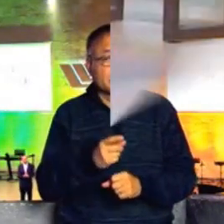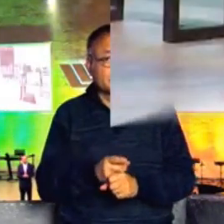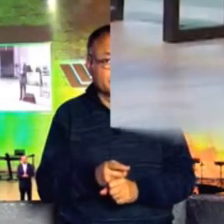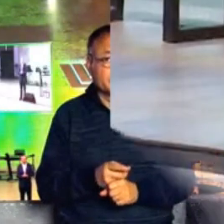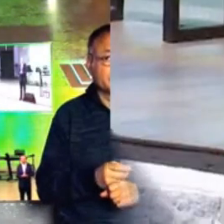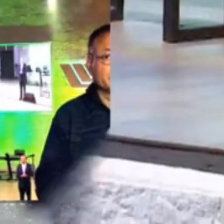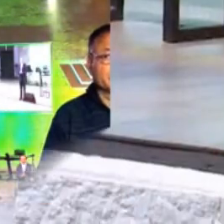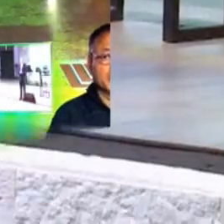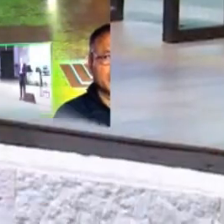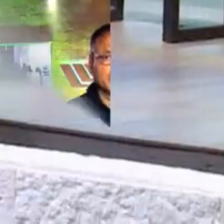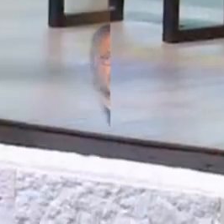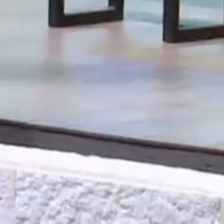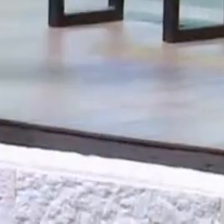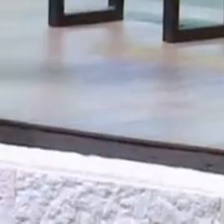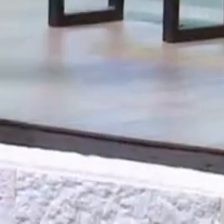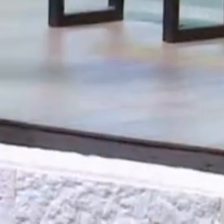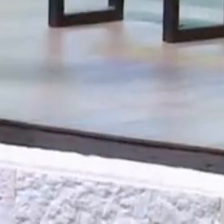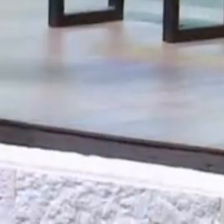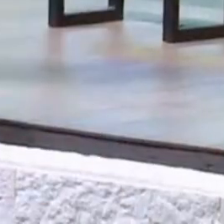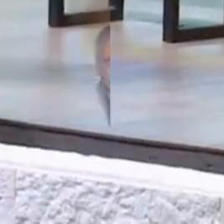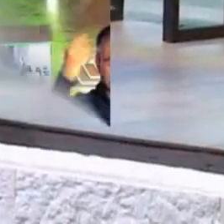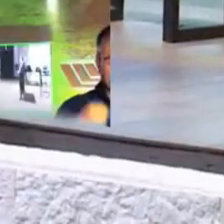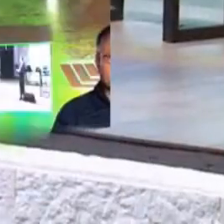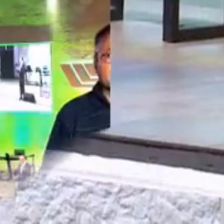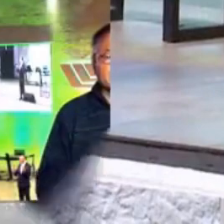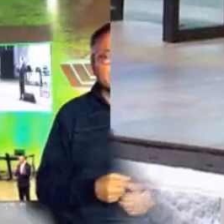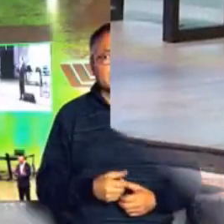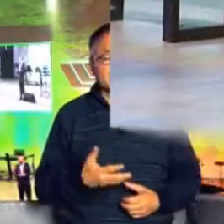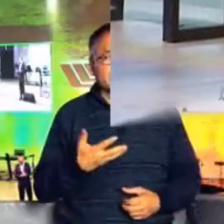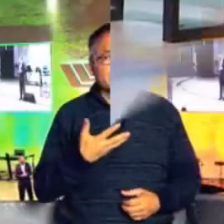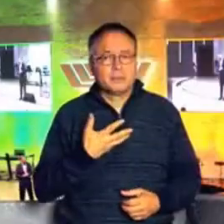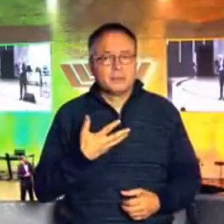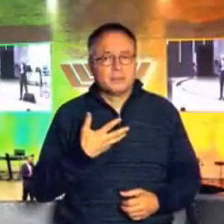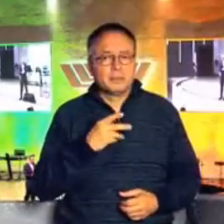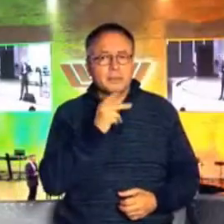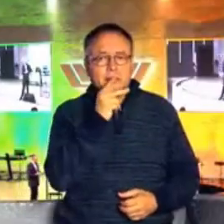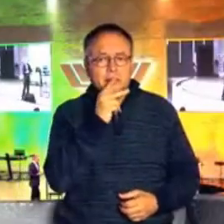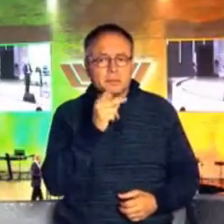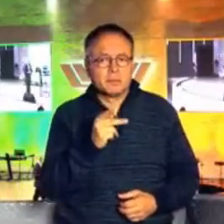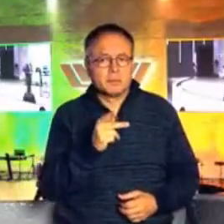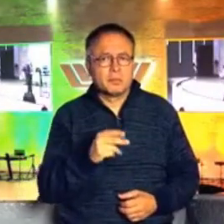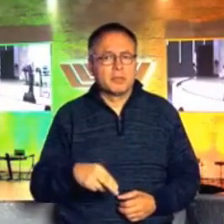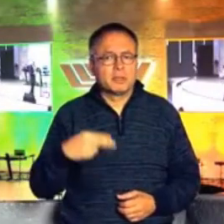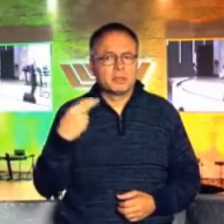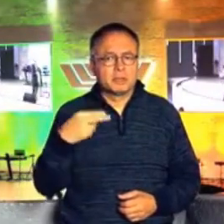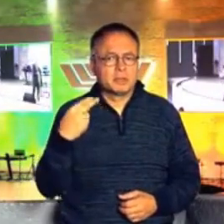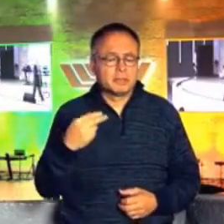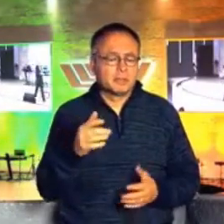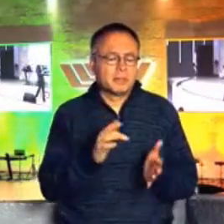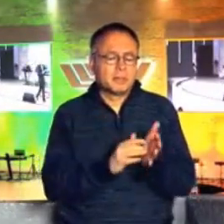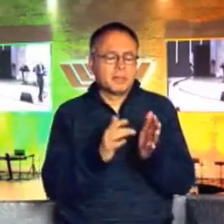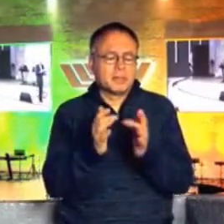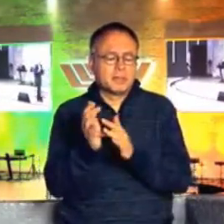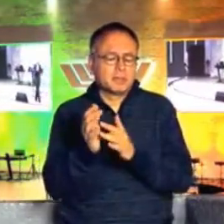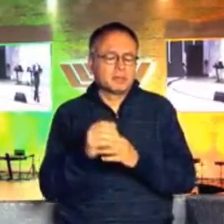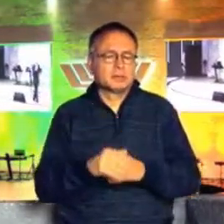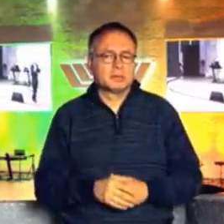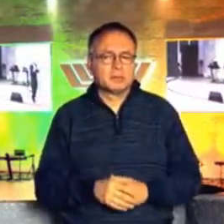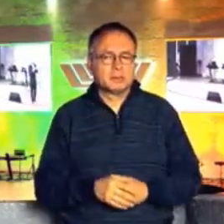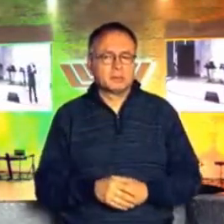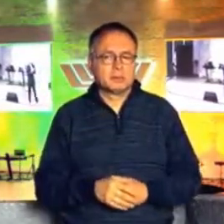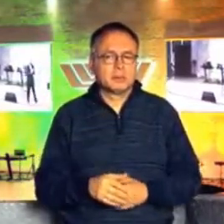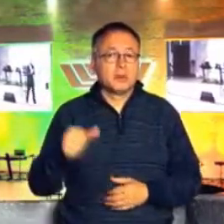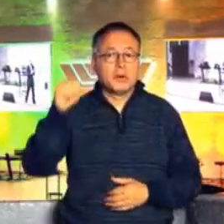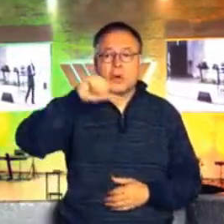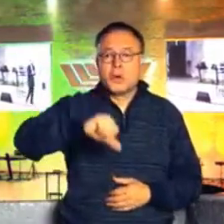de Dios tenemos un padre en común que se llama Jesucristo Bueno hoy vamos a